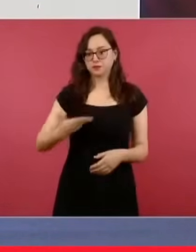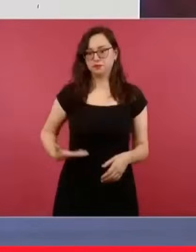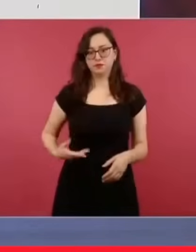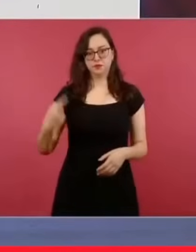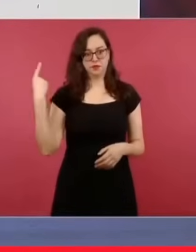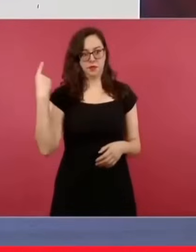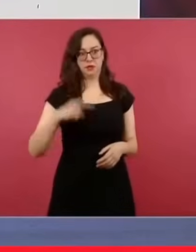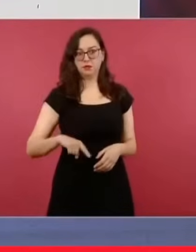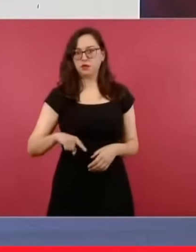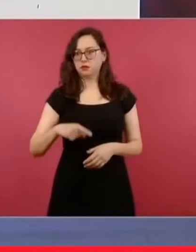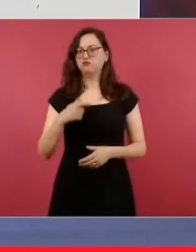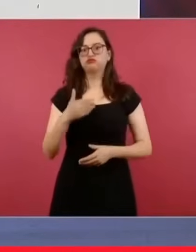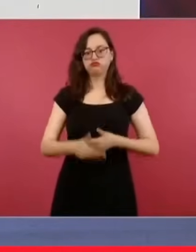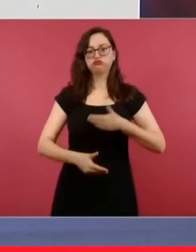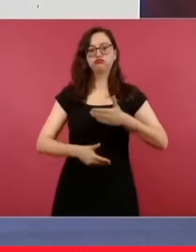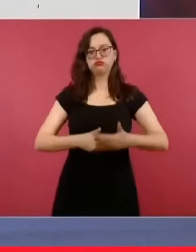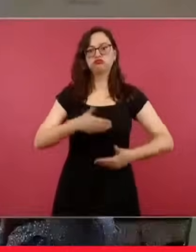Pemex.